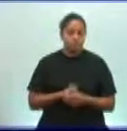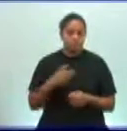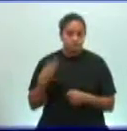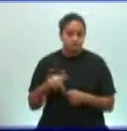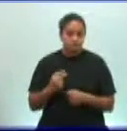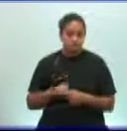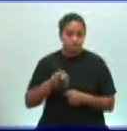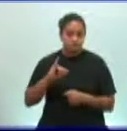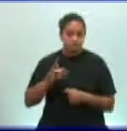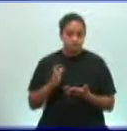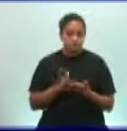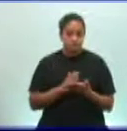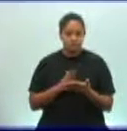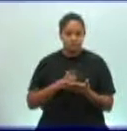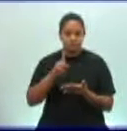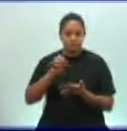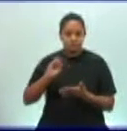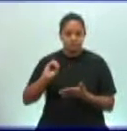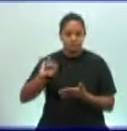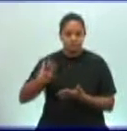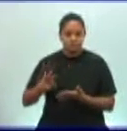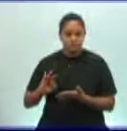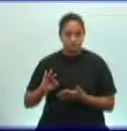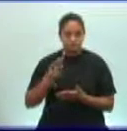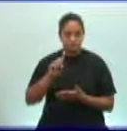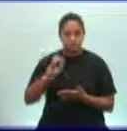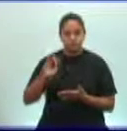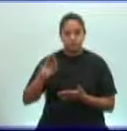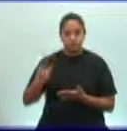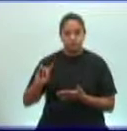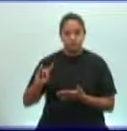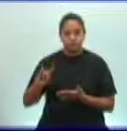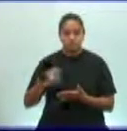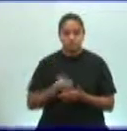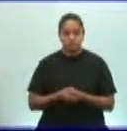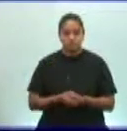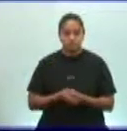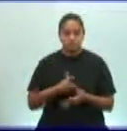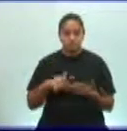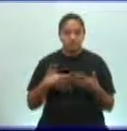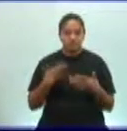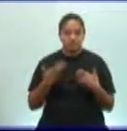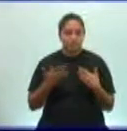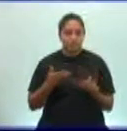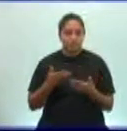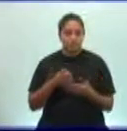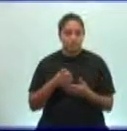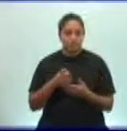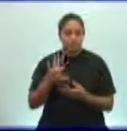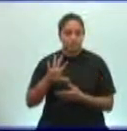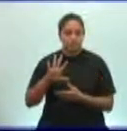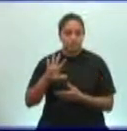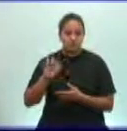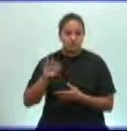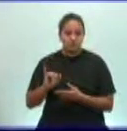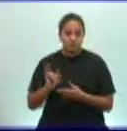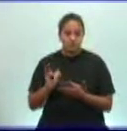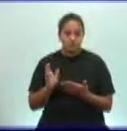108 y 109, las actividades 5 y 6 de la página 113, la 5 que aparece en la